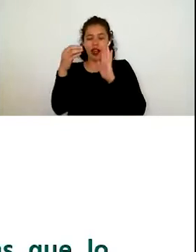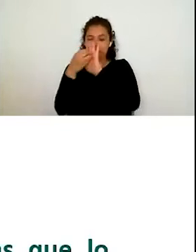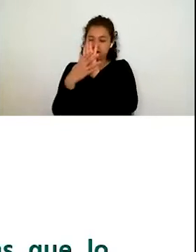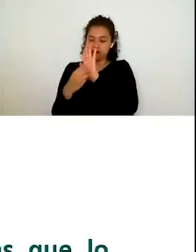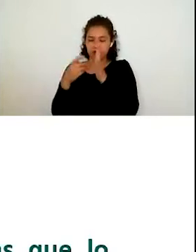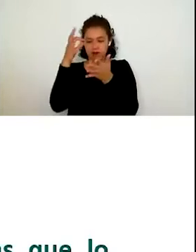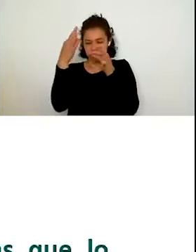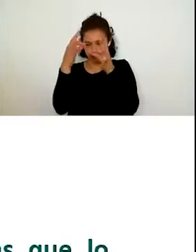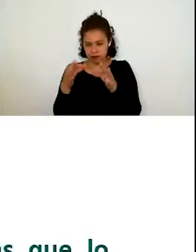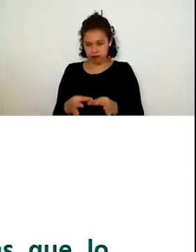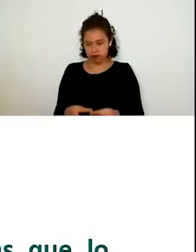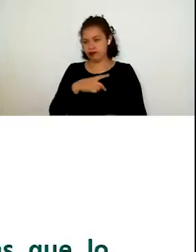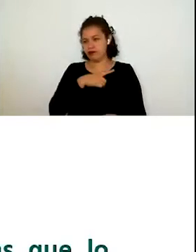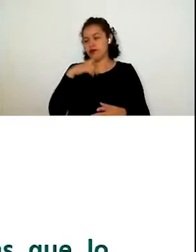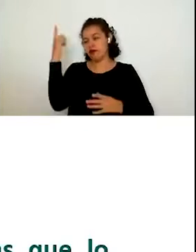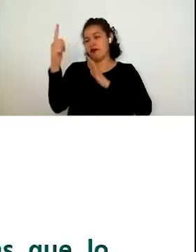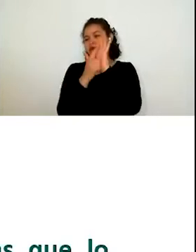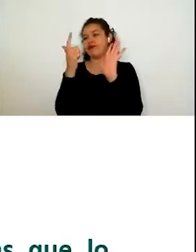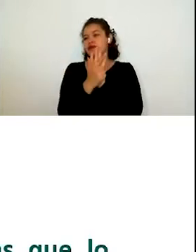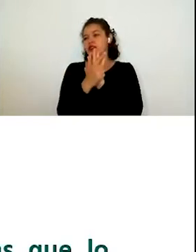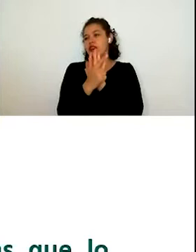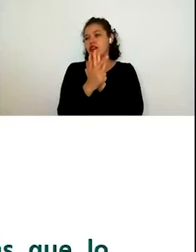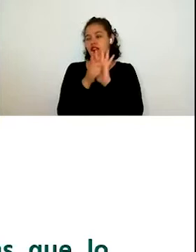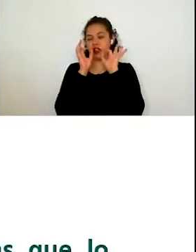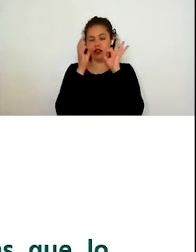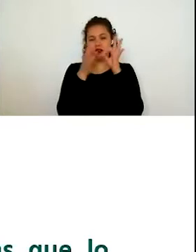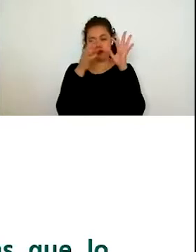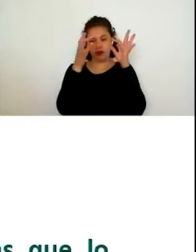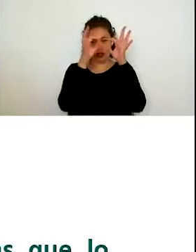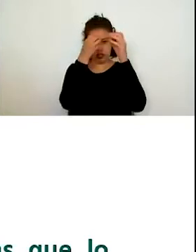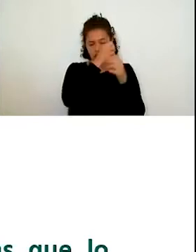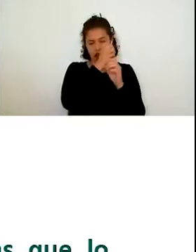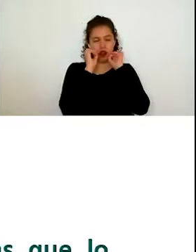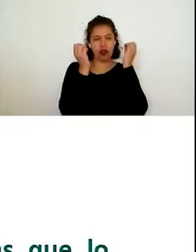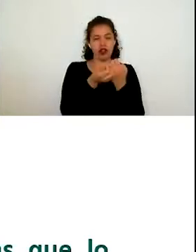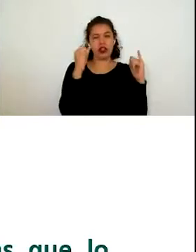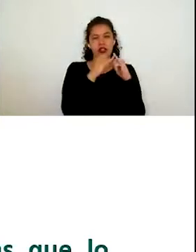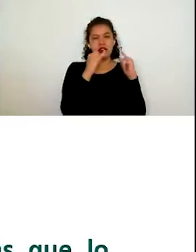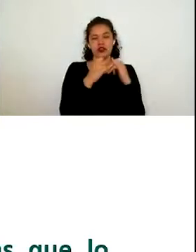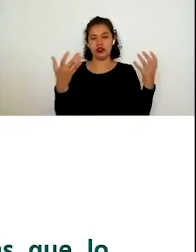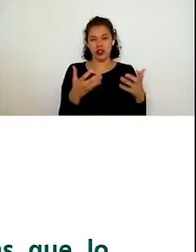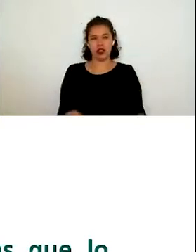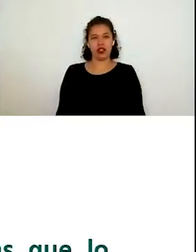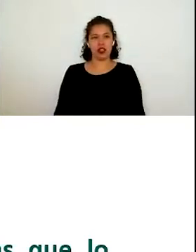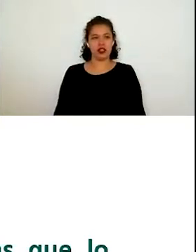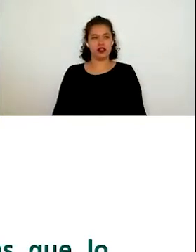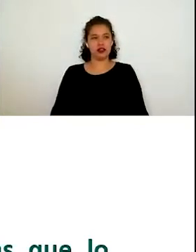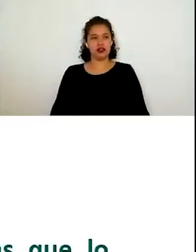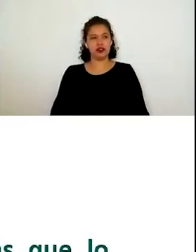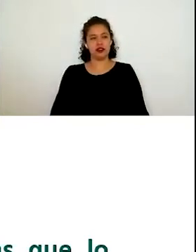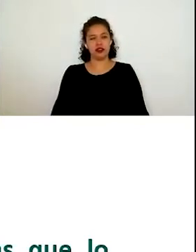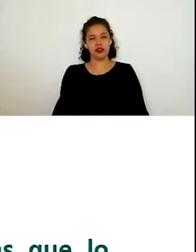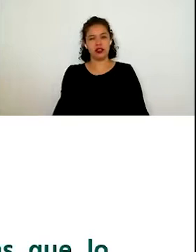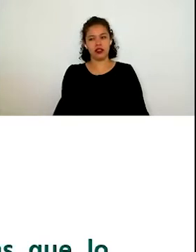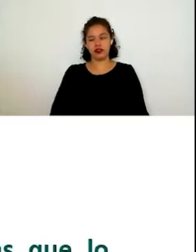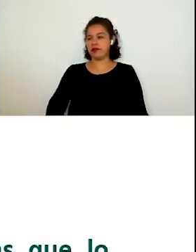a la ley la forma y la estructura de la organización de la institución. Entonces, les comento nuevamente,